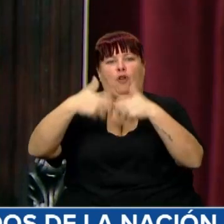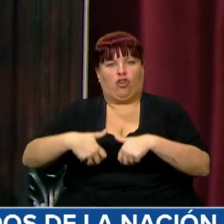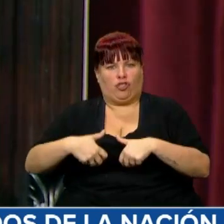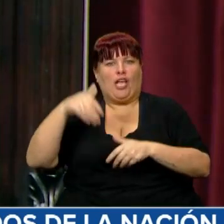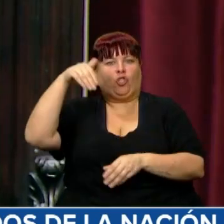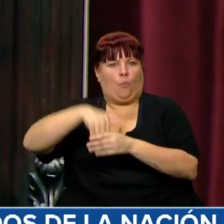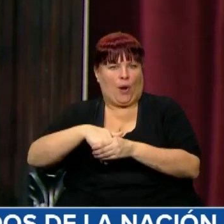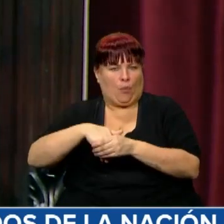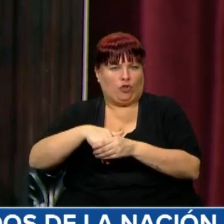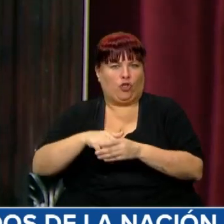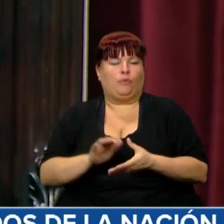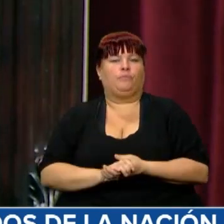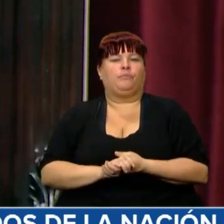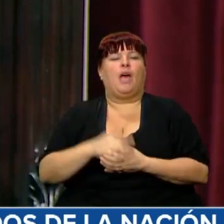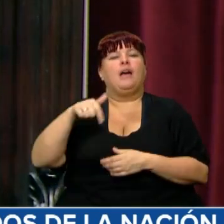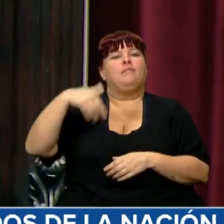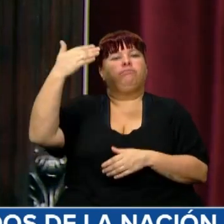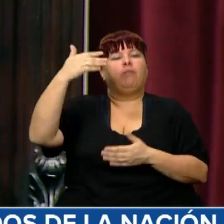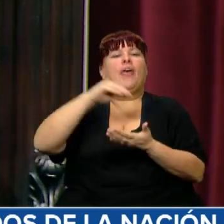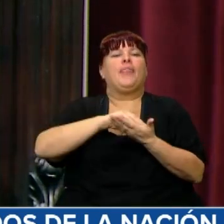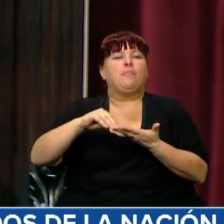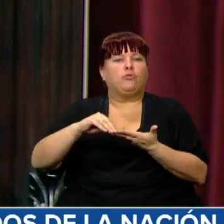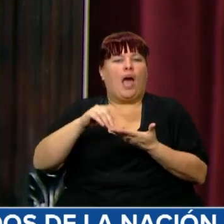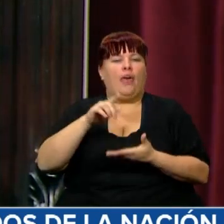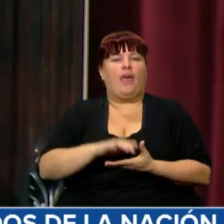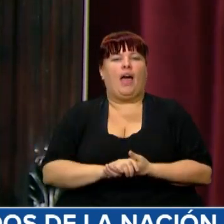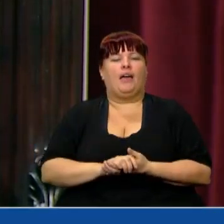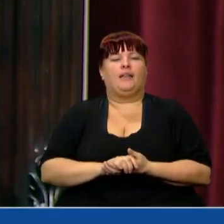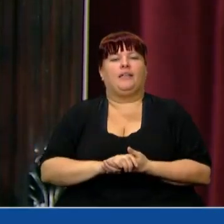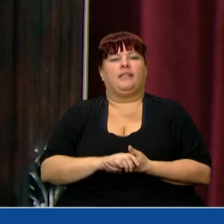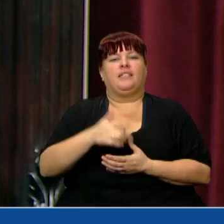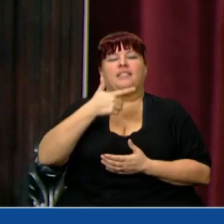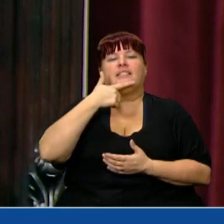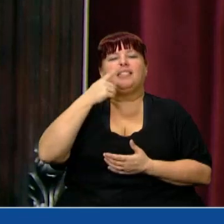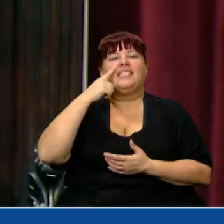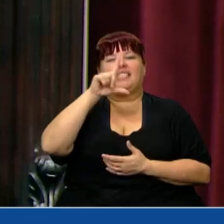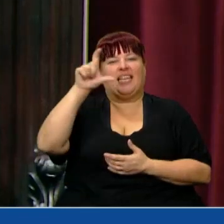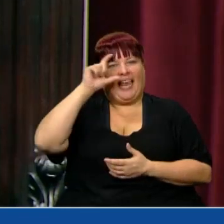más para votar. Tiene la palabra la diputada Vanessa Siley.